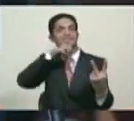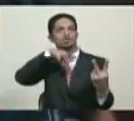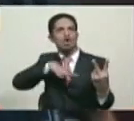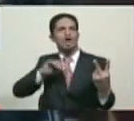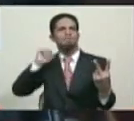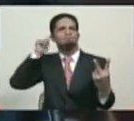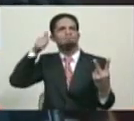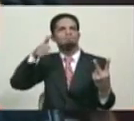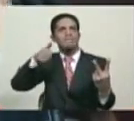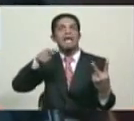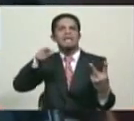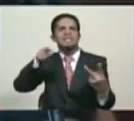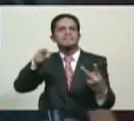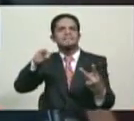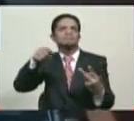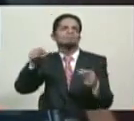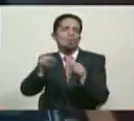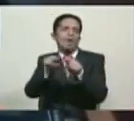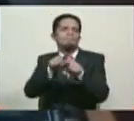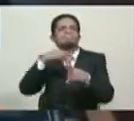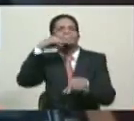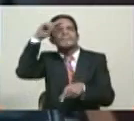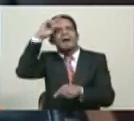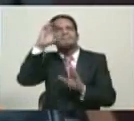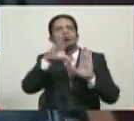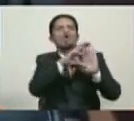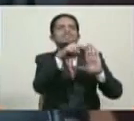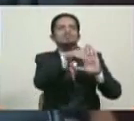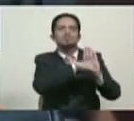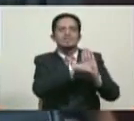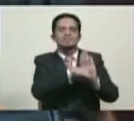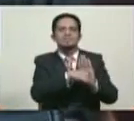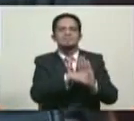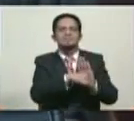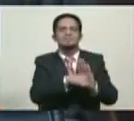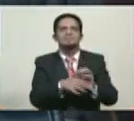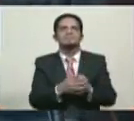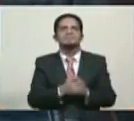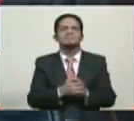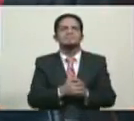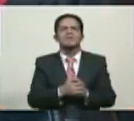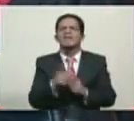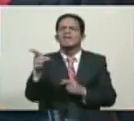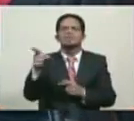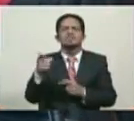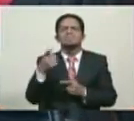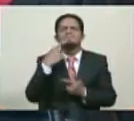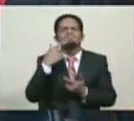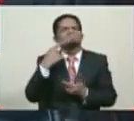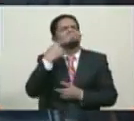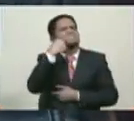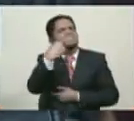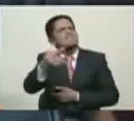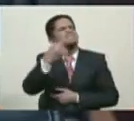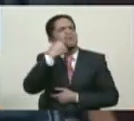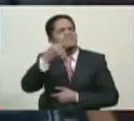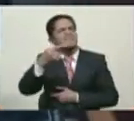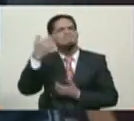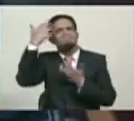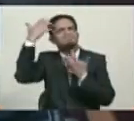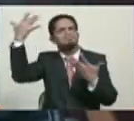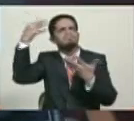son nuestros padres constituyentes. ¿Cuántas cosas dijeron, dicen y dirán